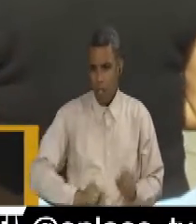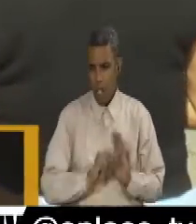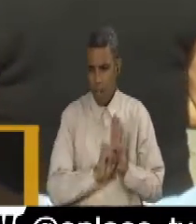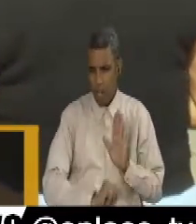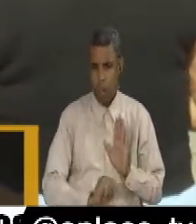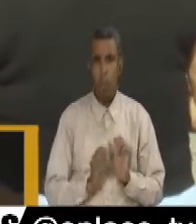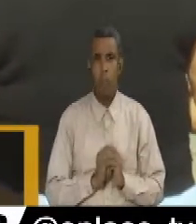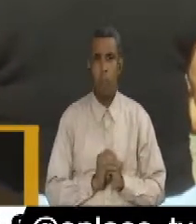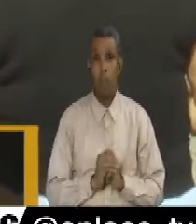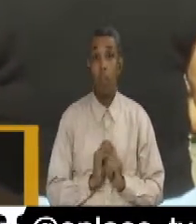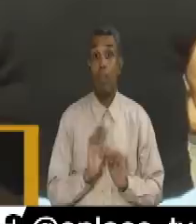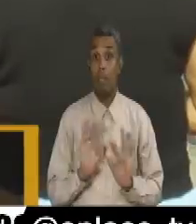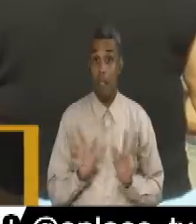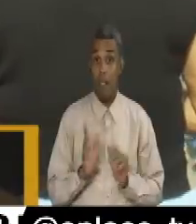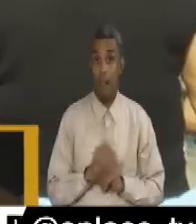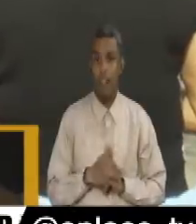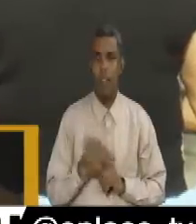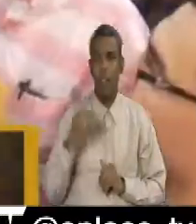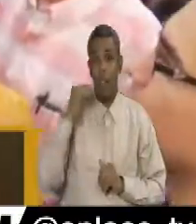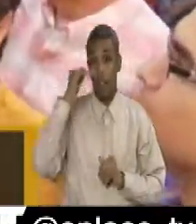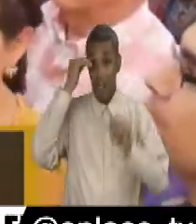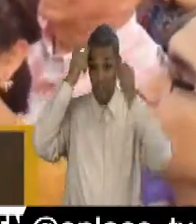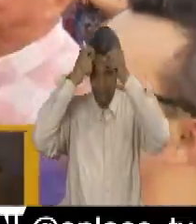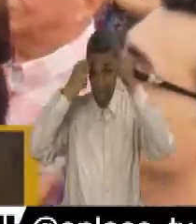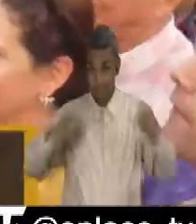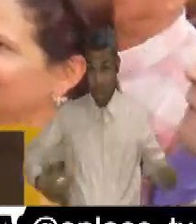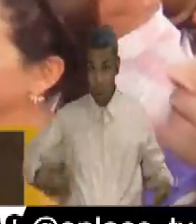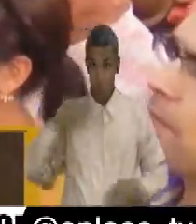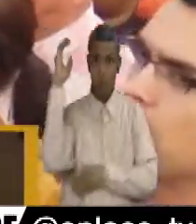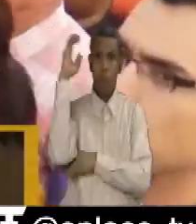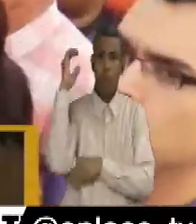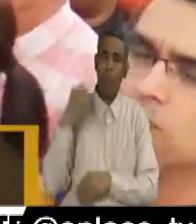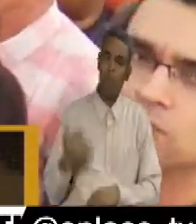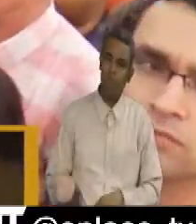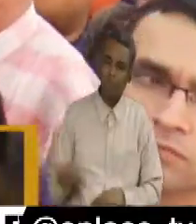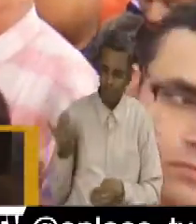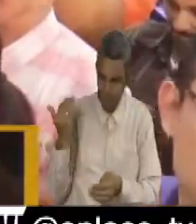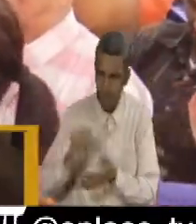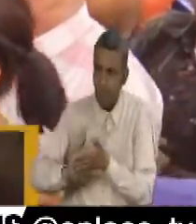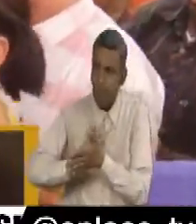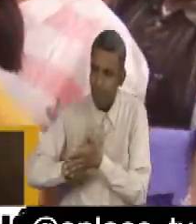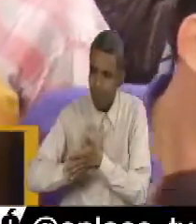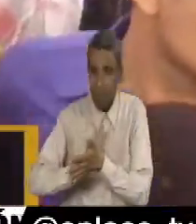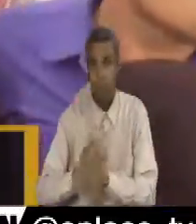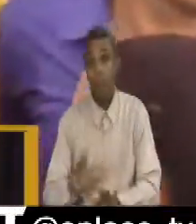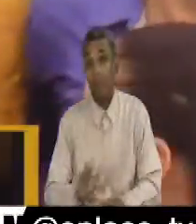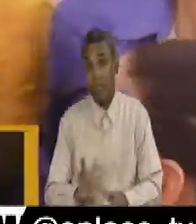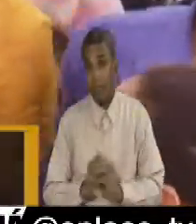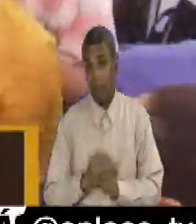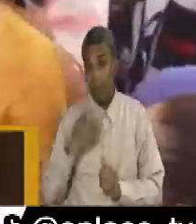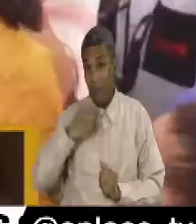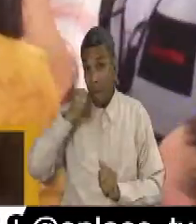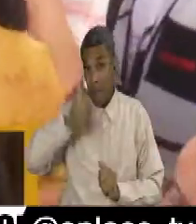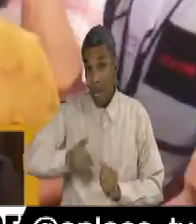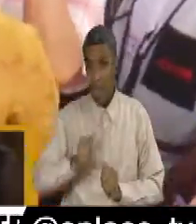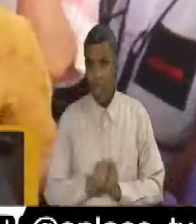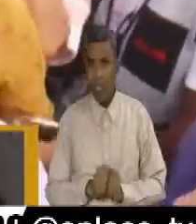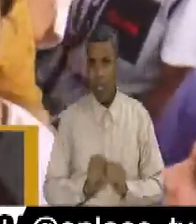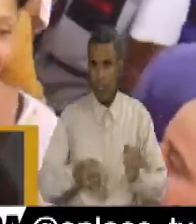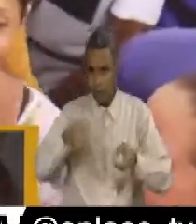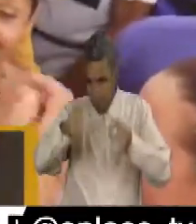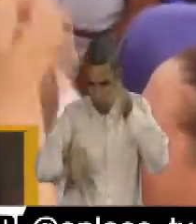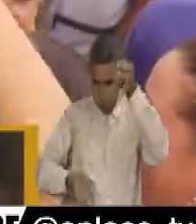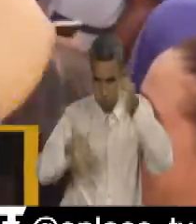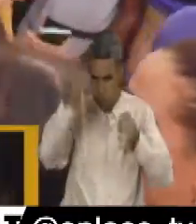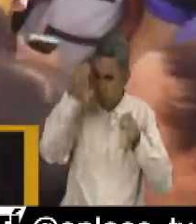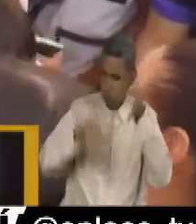Estado colombiano y además de eso, pues también da lugar a que el día de mañana ante la Corte Suprema de Justicia,